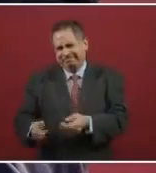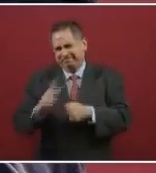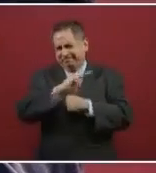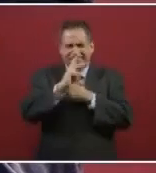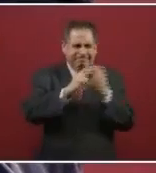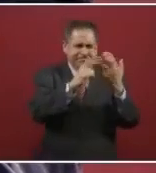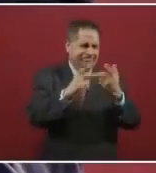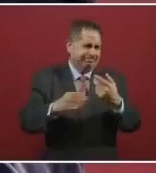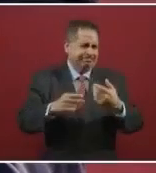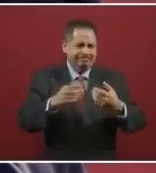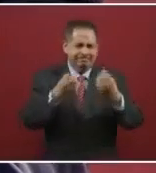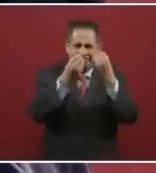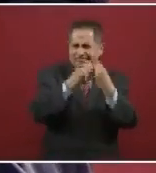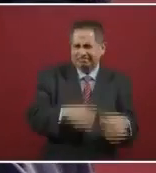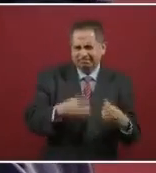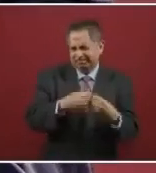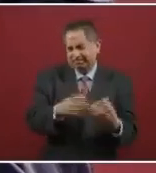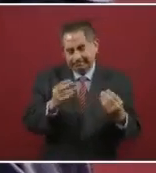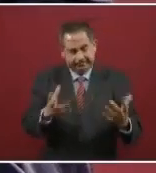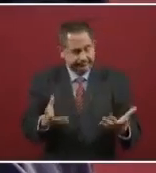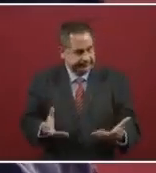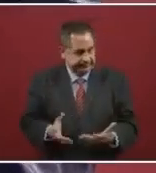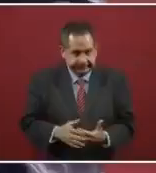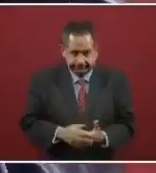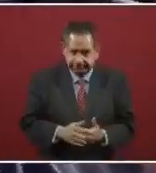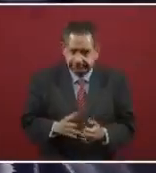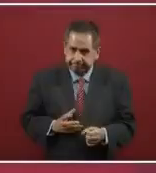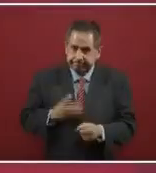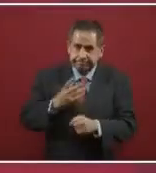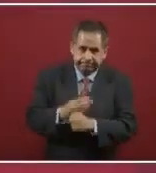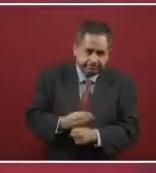acabaron con muchas cosas, no